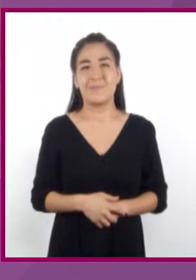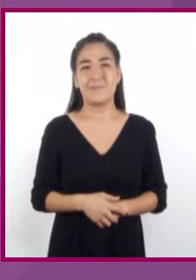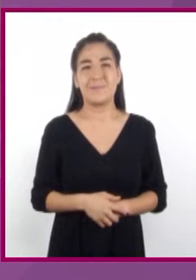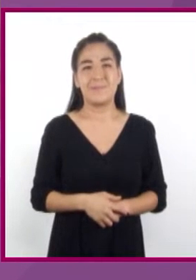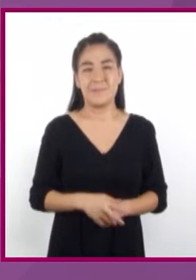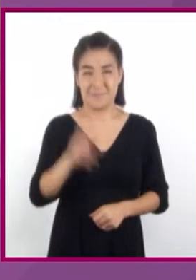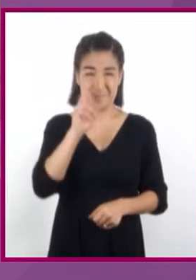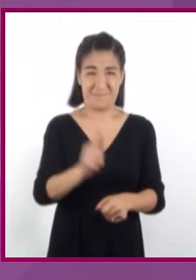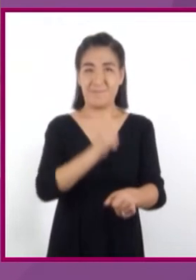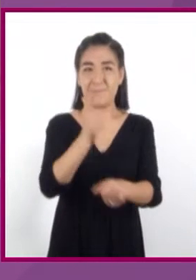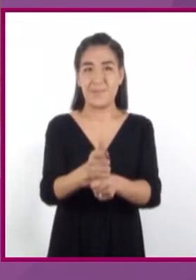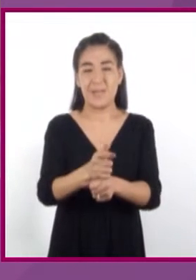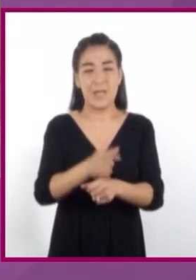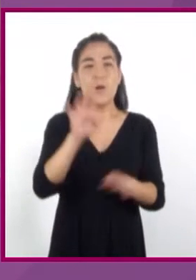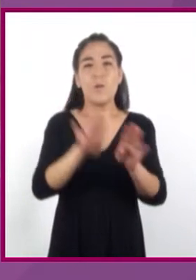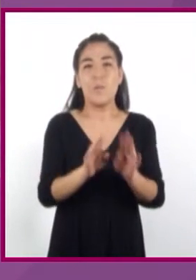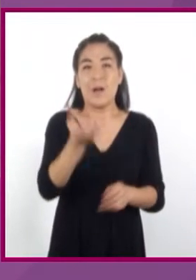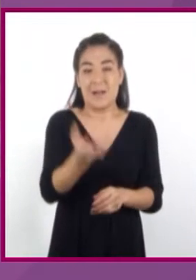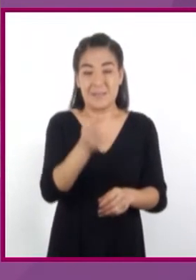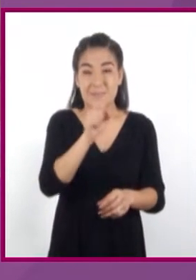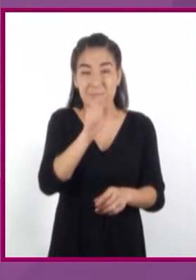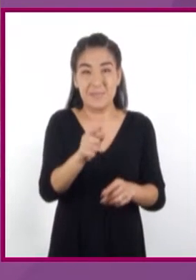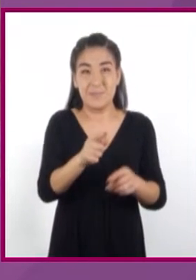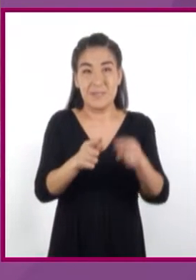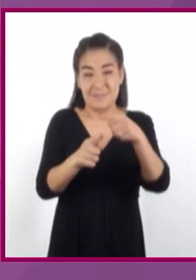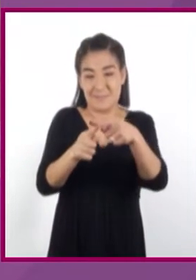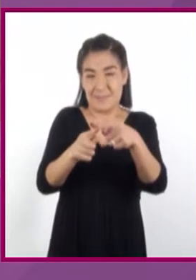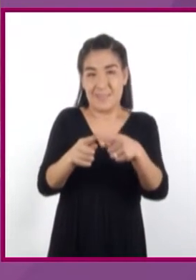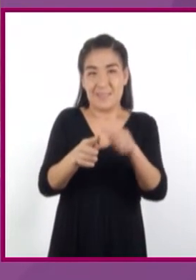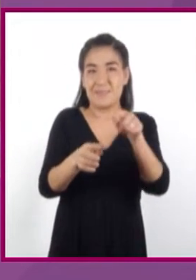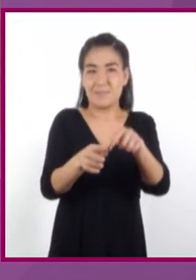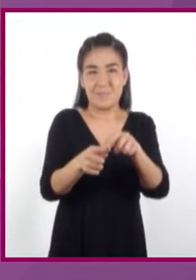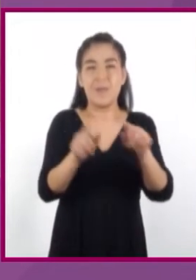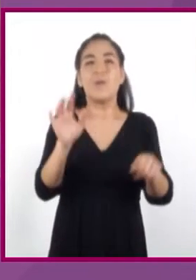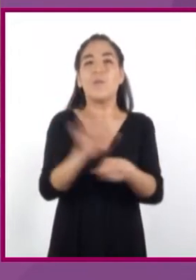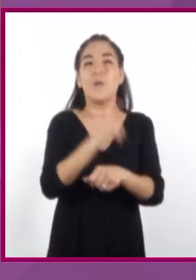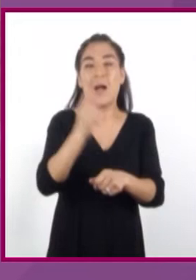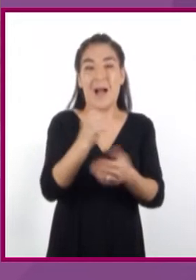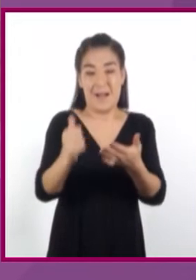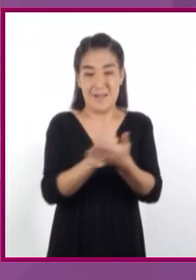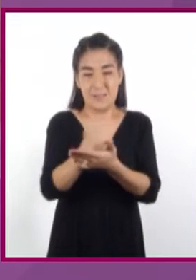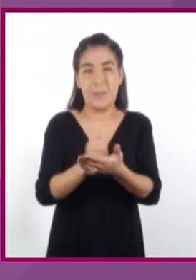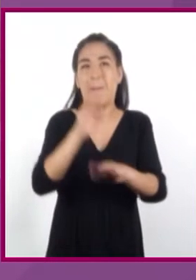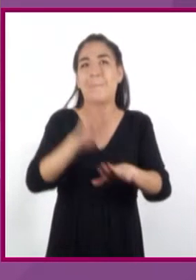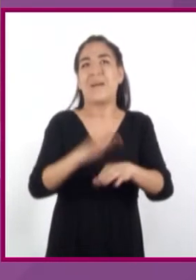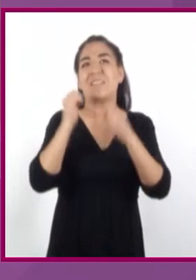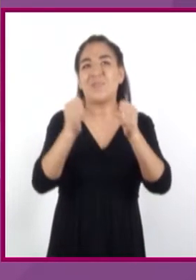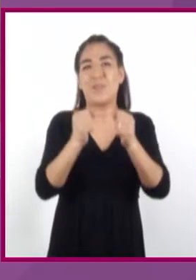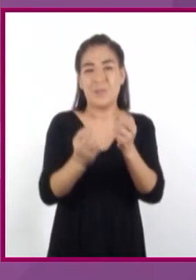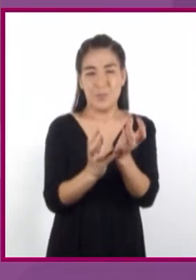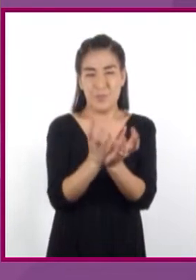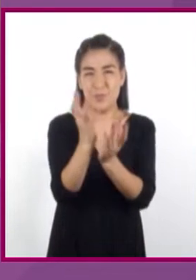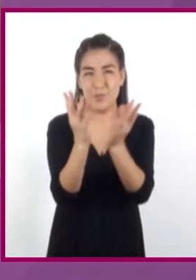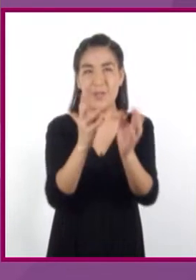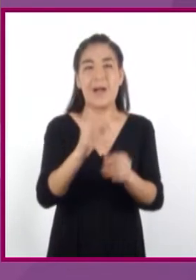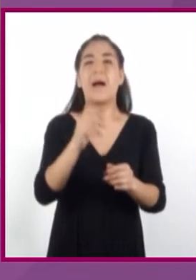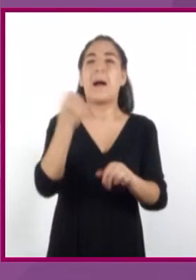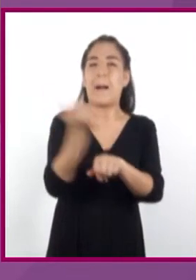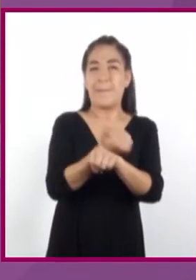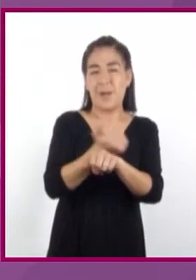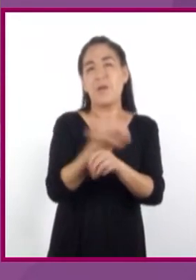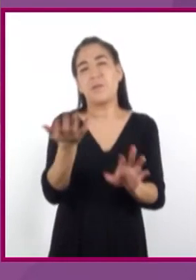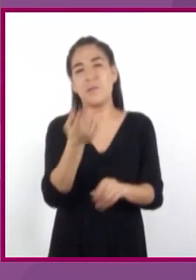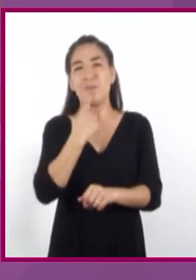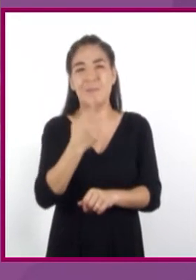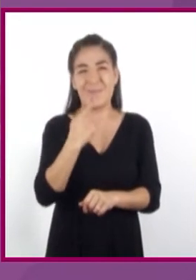Si te das cuenta, no lo caliento en la parte de en medio de la flama, ya que la parte azul es más caliente y la parte amarilla o roja